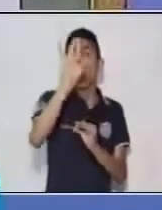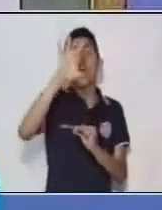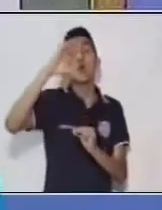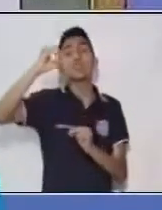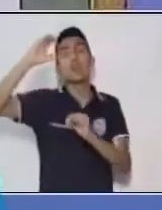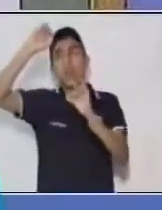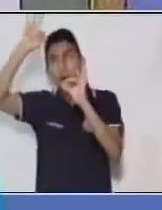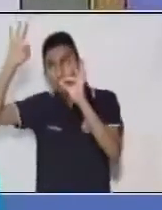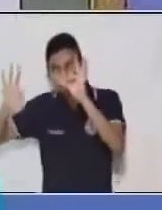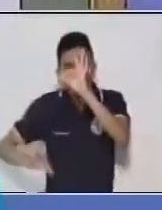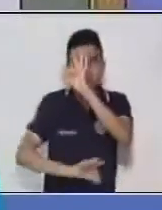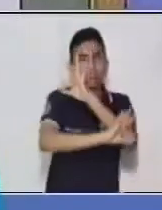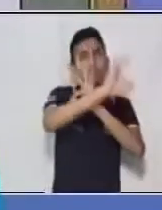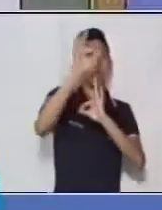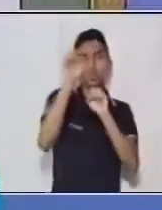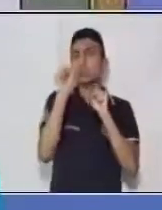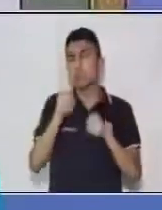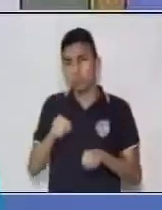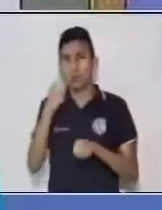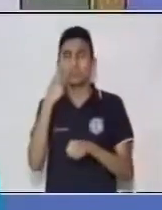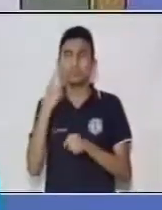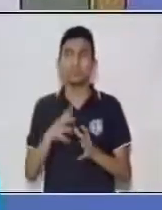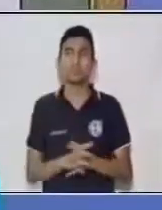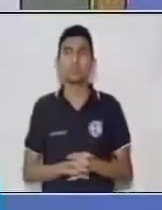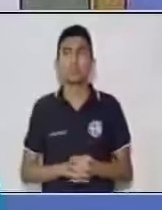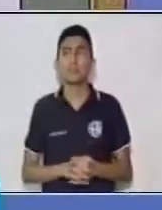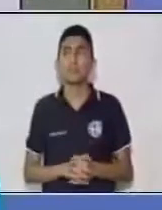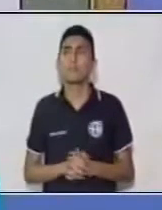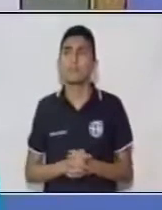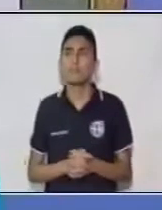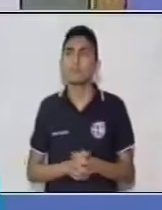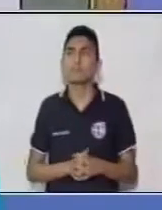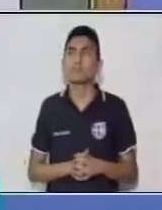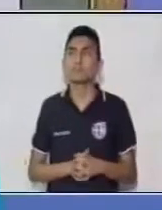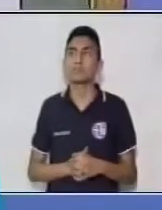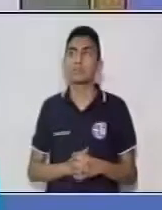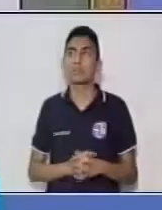Entonces la vamos a hacer girar 180 grados.